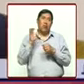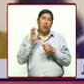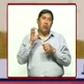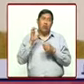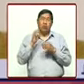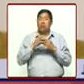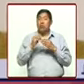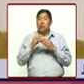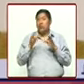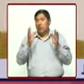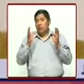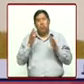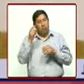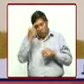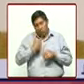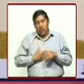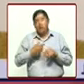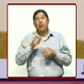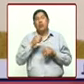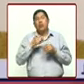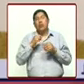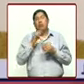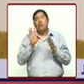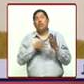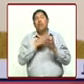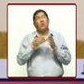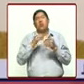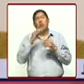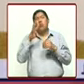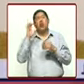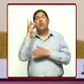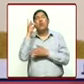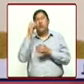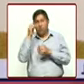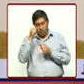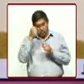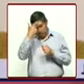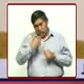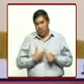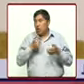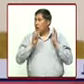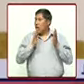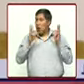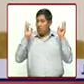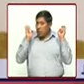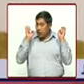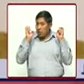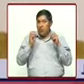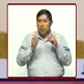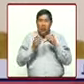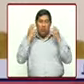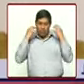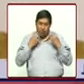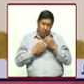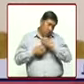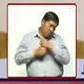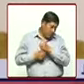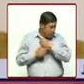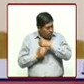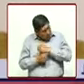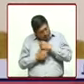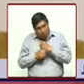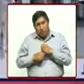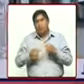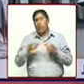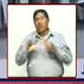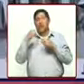400 por persona. Por música, entonces esa es la diferencia. Y eso, que estamos hablando del tema de bandas de morenada, porque estamos hablando a ese